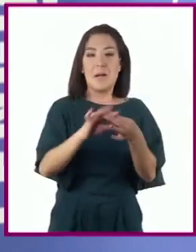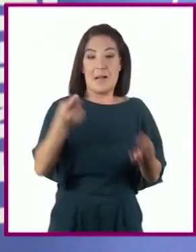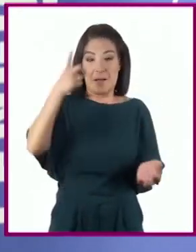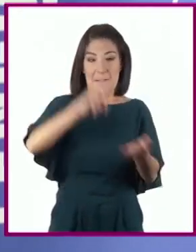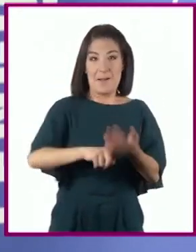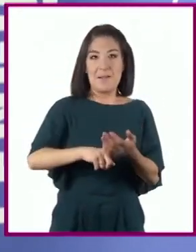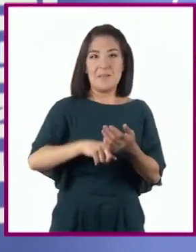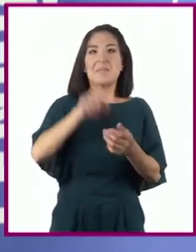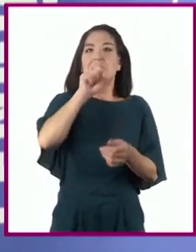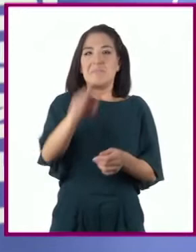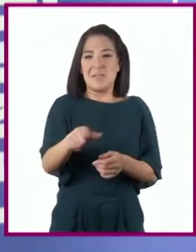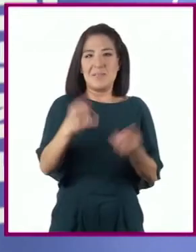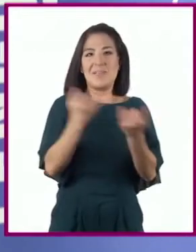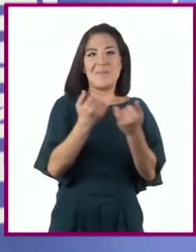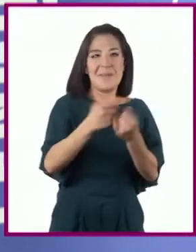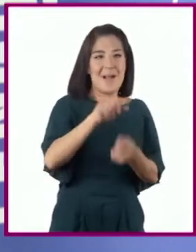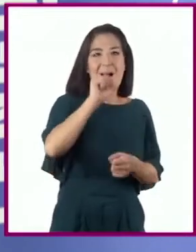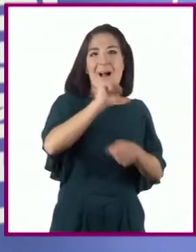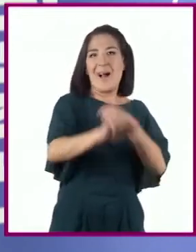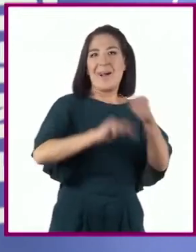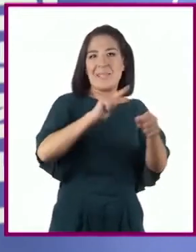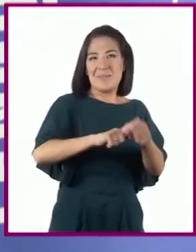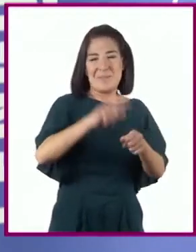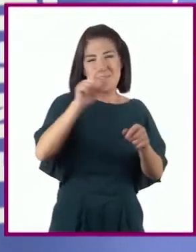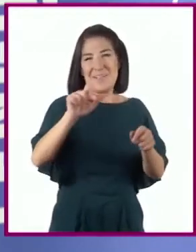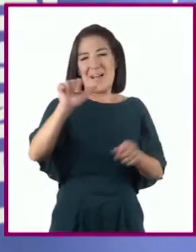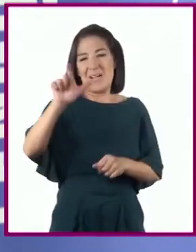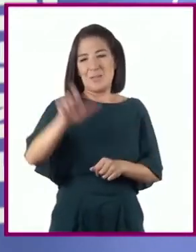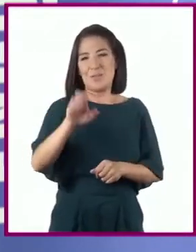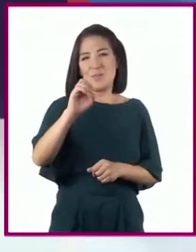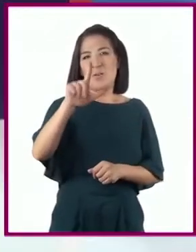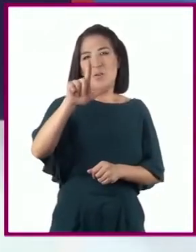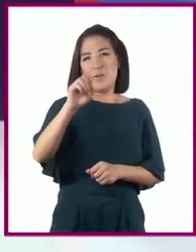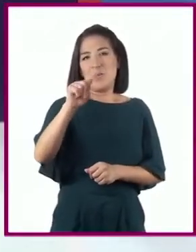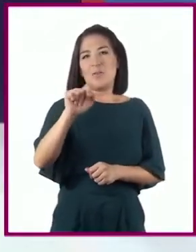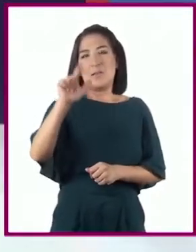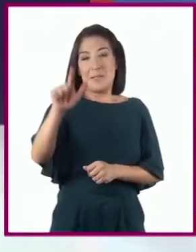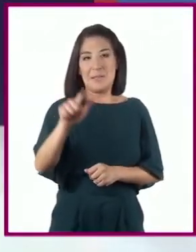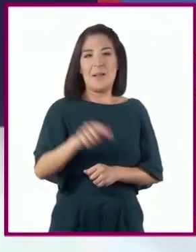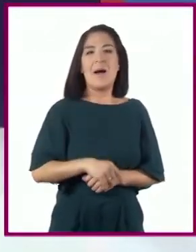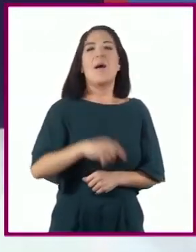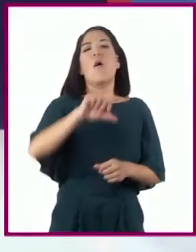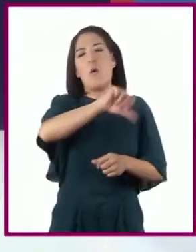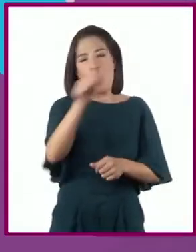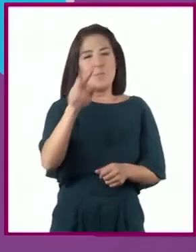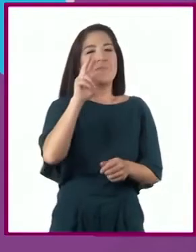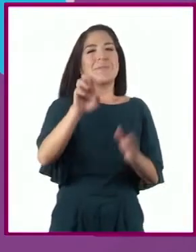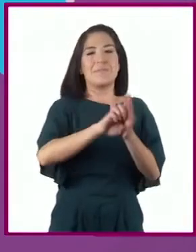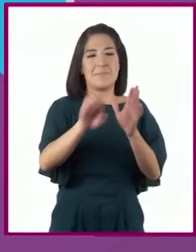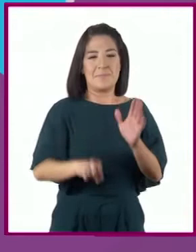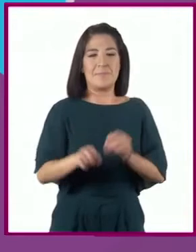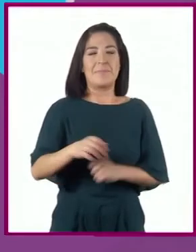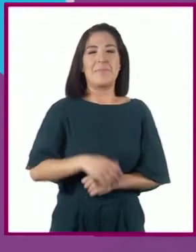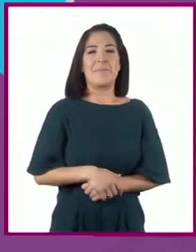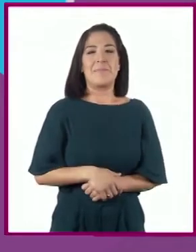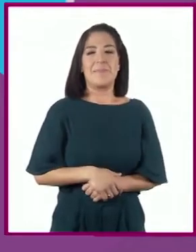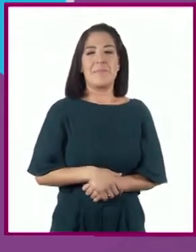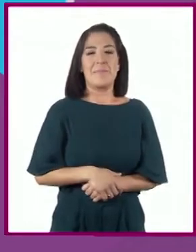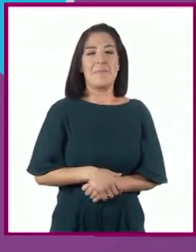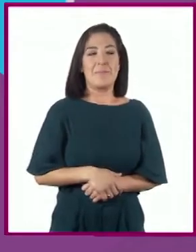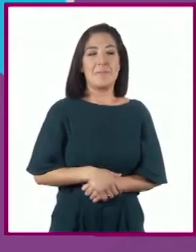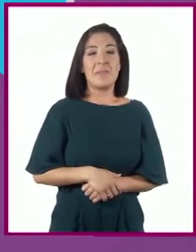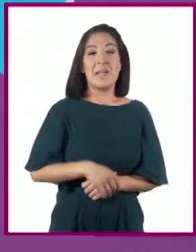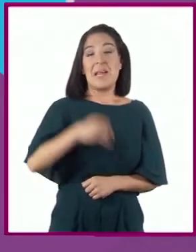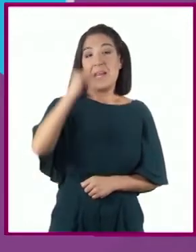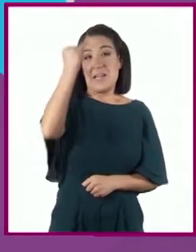convertido en un Axolotl. Desde ahí lo está contando. Vamos a ver otro ejemplo. A